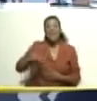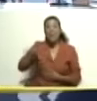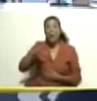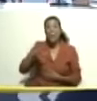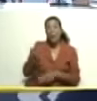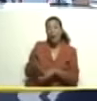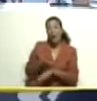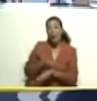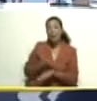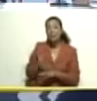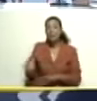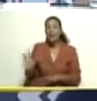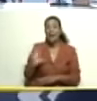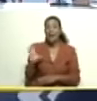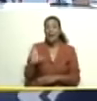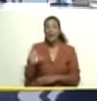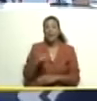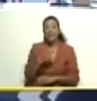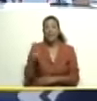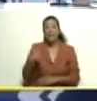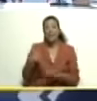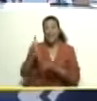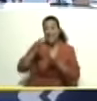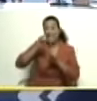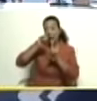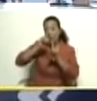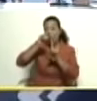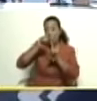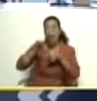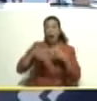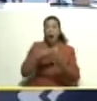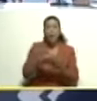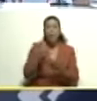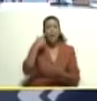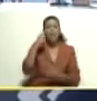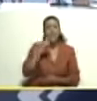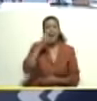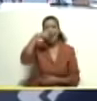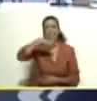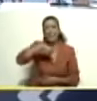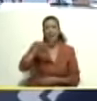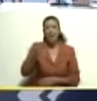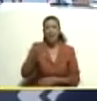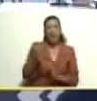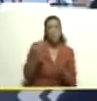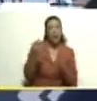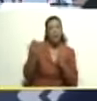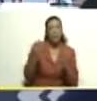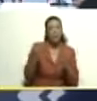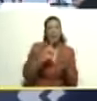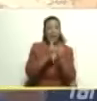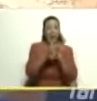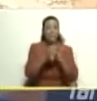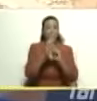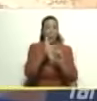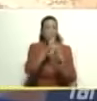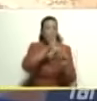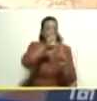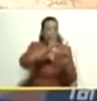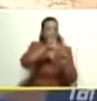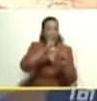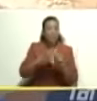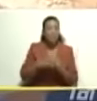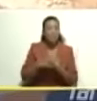Arabia Saudita, 38 grados. ¿Ah? Y aquí estamos, bueno, el cambio climático